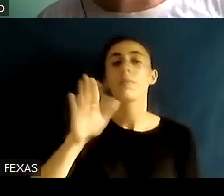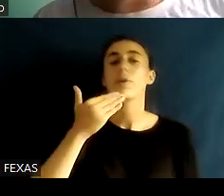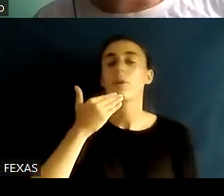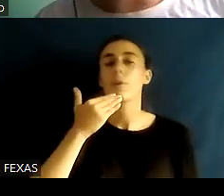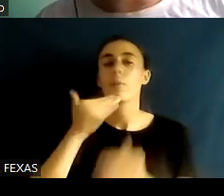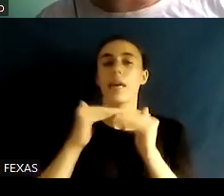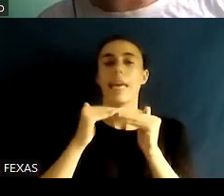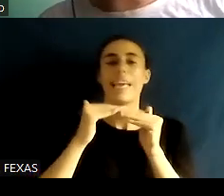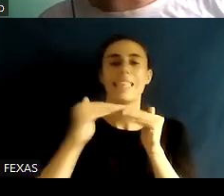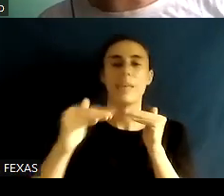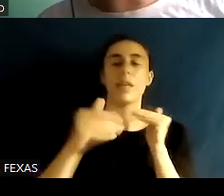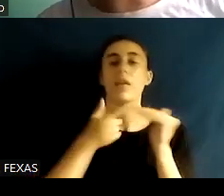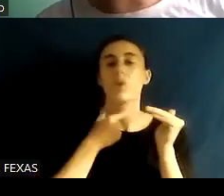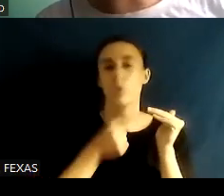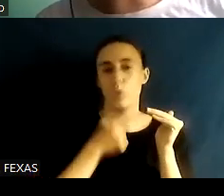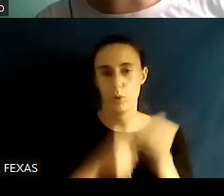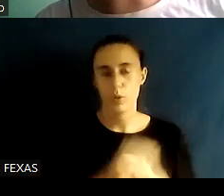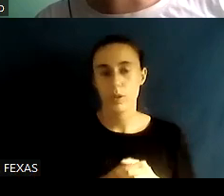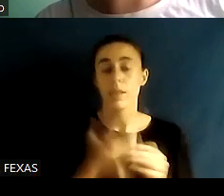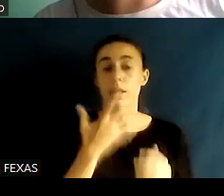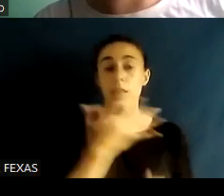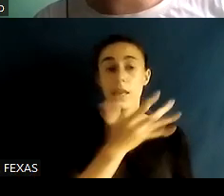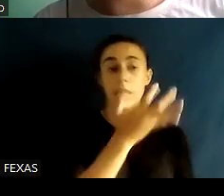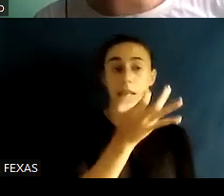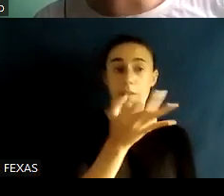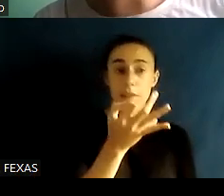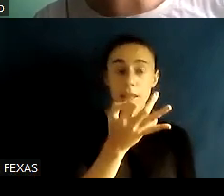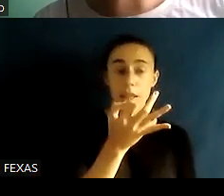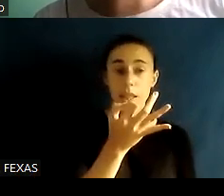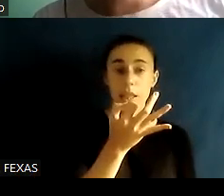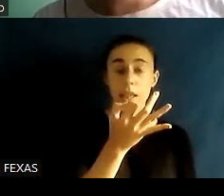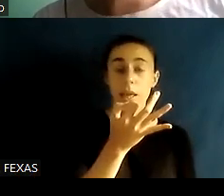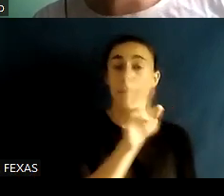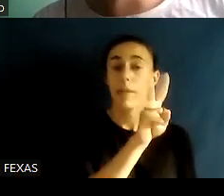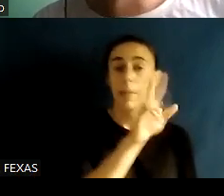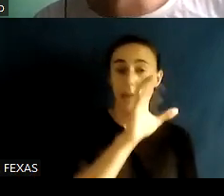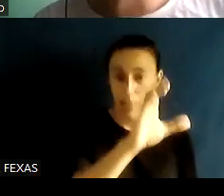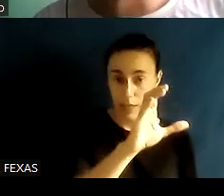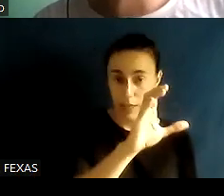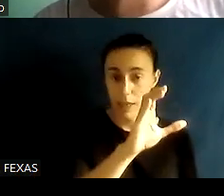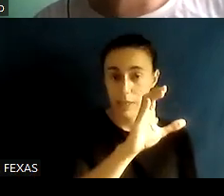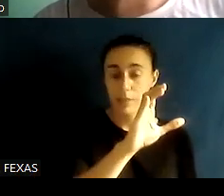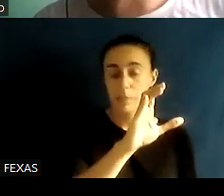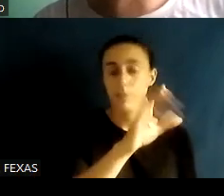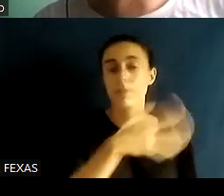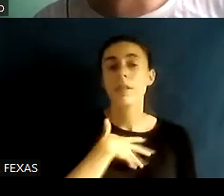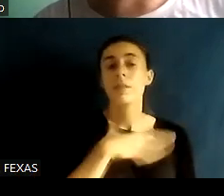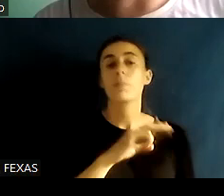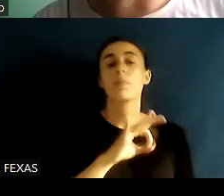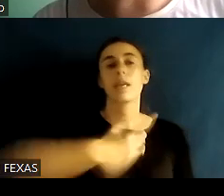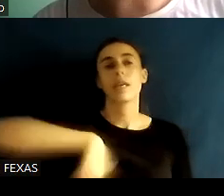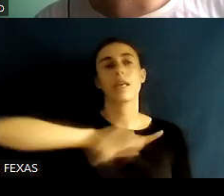estabilizador del humor. Es decir, un déficit de vitamina B12 puede hacernos, de vitamina C, puede hacernos más susceptibles